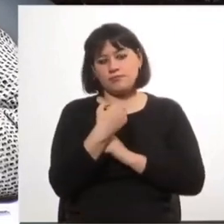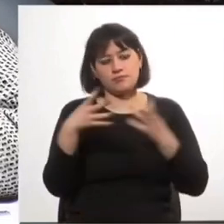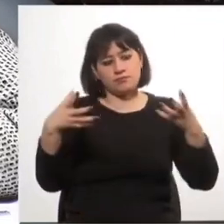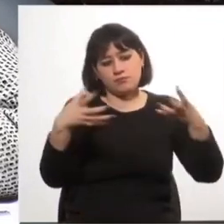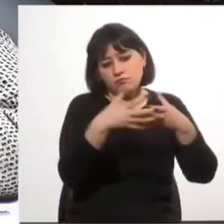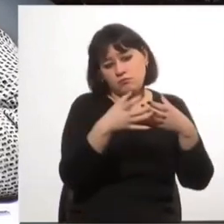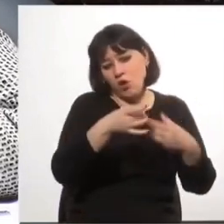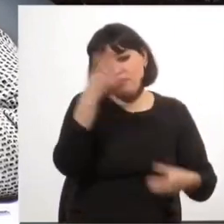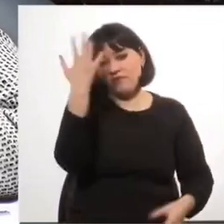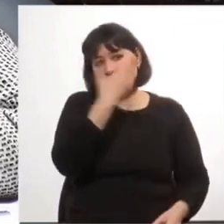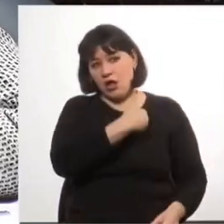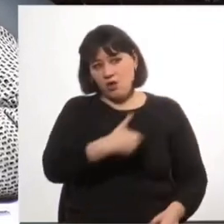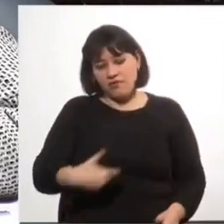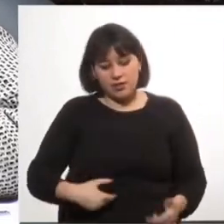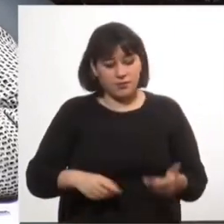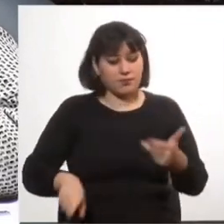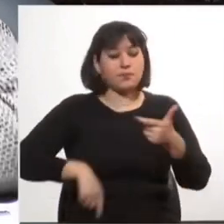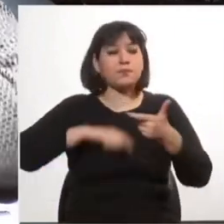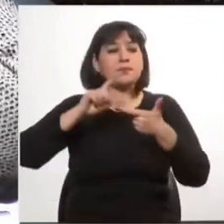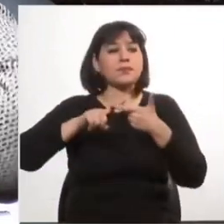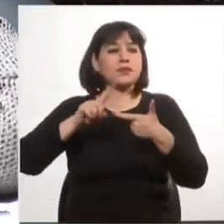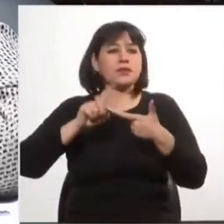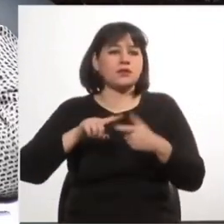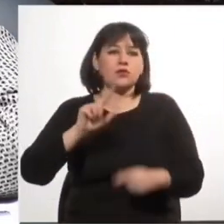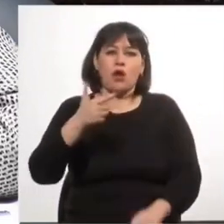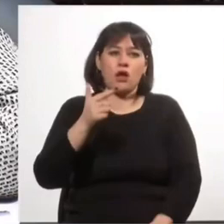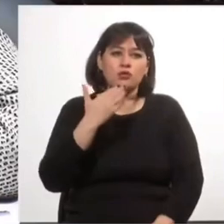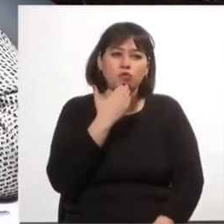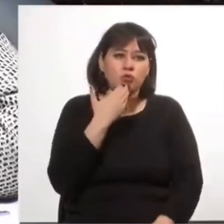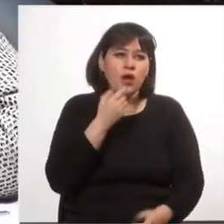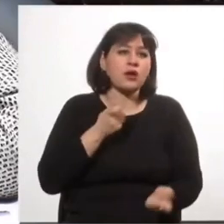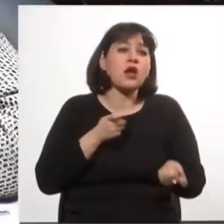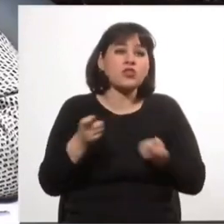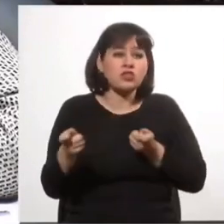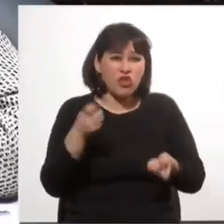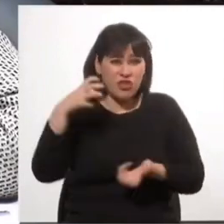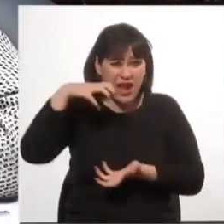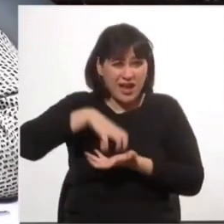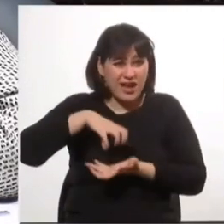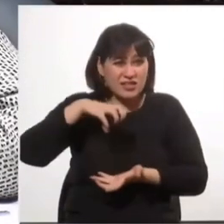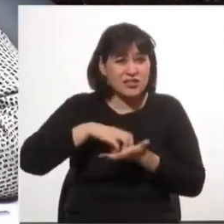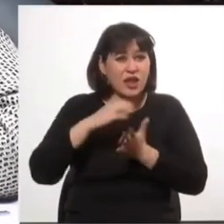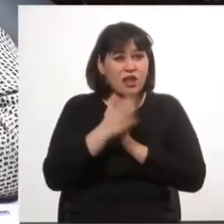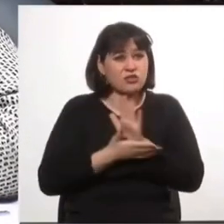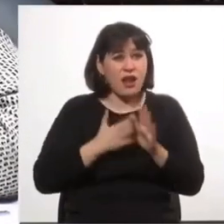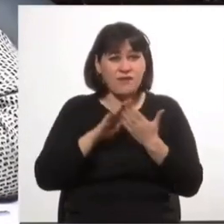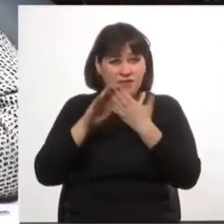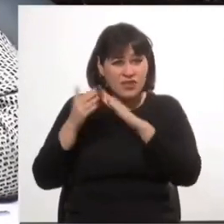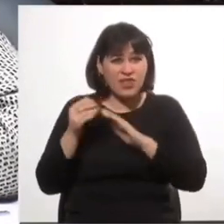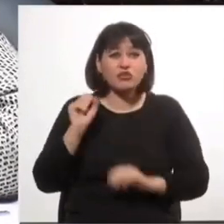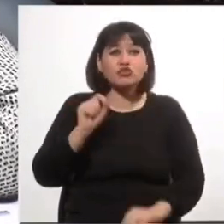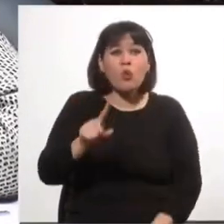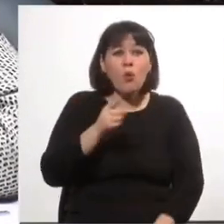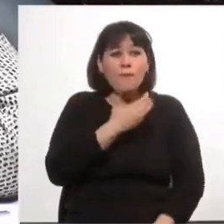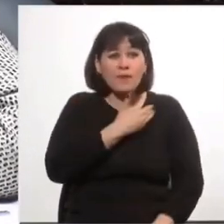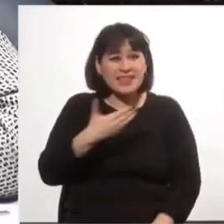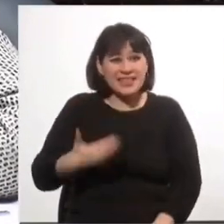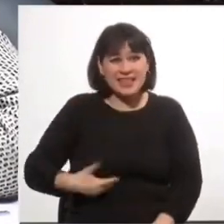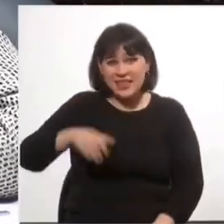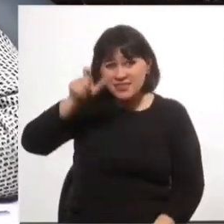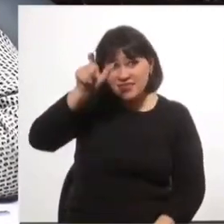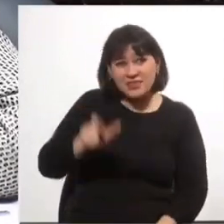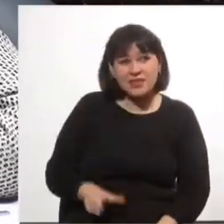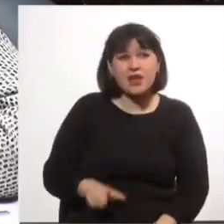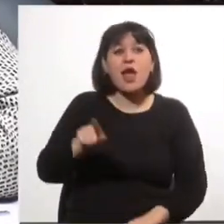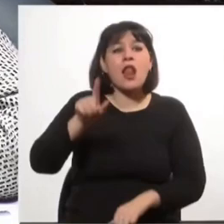del gobierno. Y otra, sin ninguna duda, la gestión de la Agencia Nacional de la Vivienda y de su presidente, que en definitiva